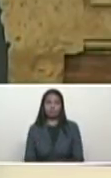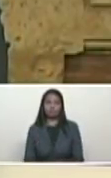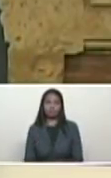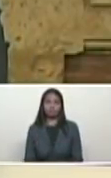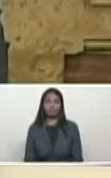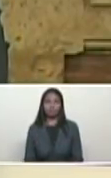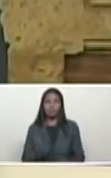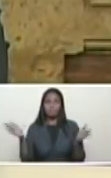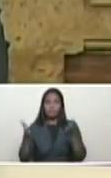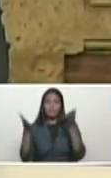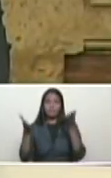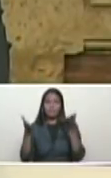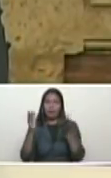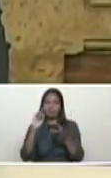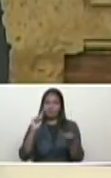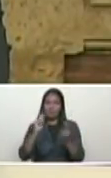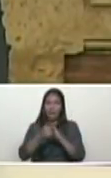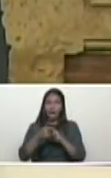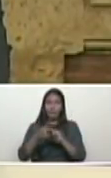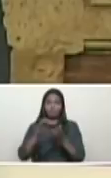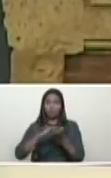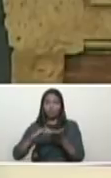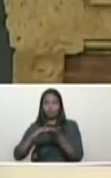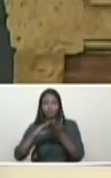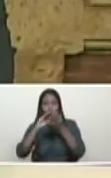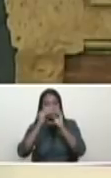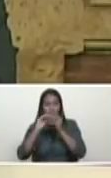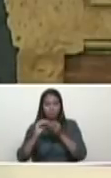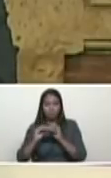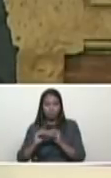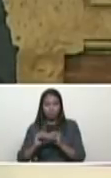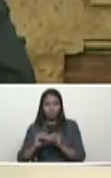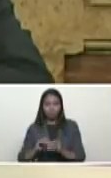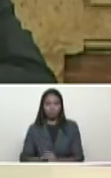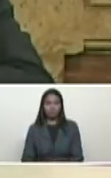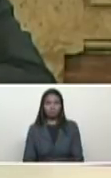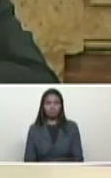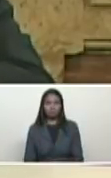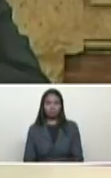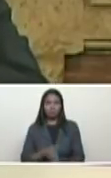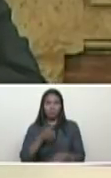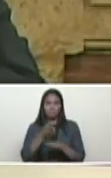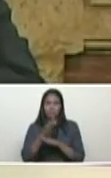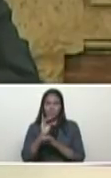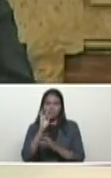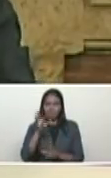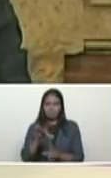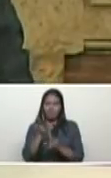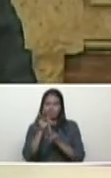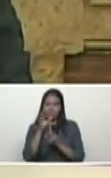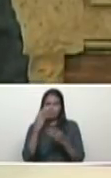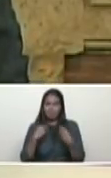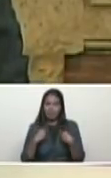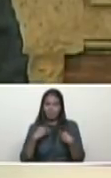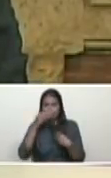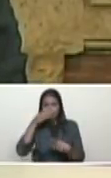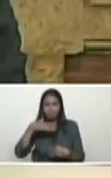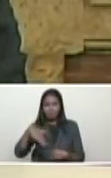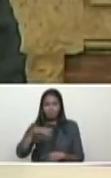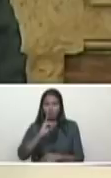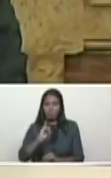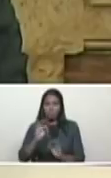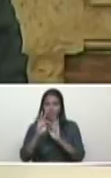e impulsar este proceso de cambio y renovación rectificación que vaya alta el detalle de la vida del pueblo